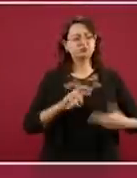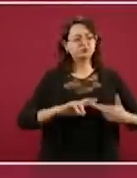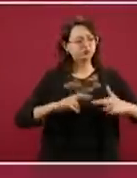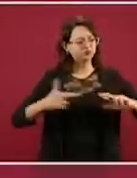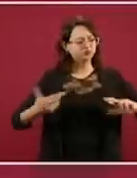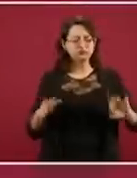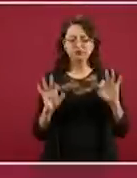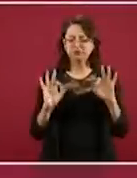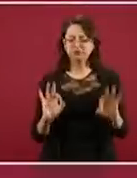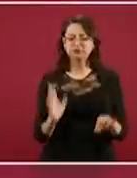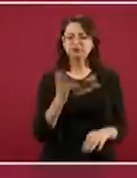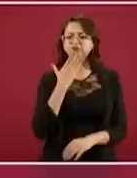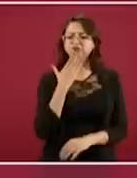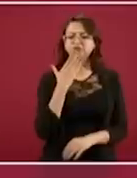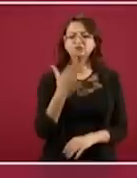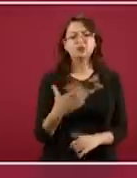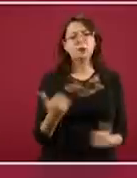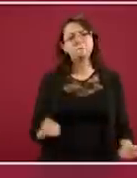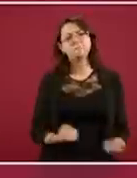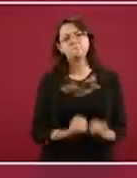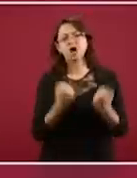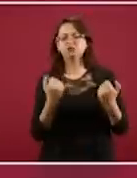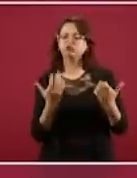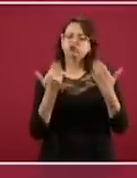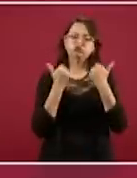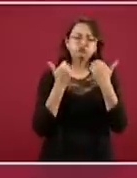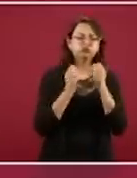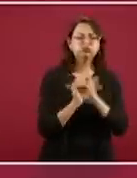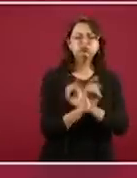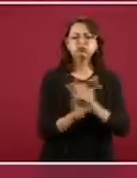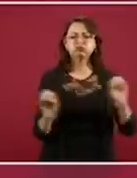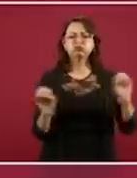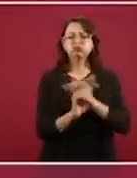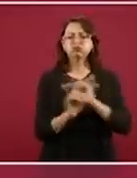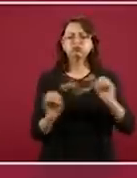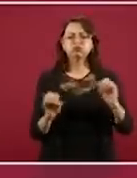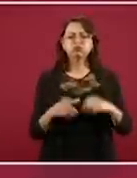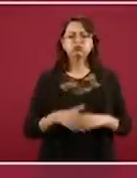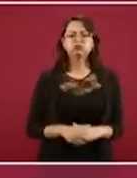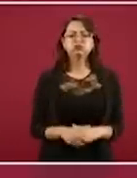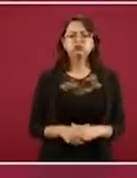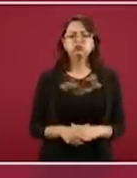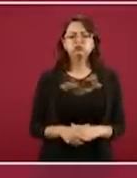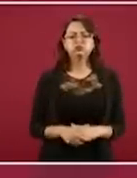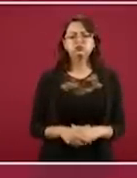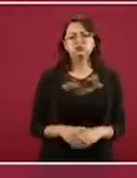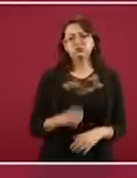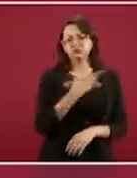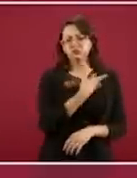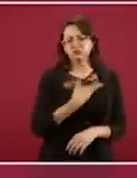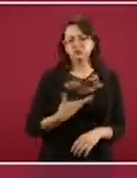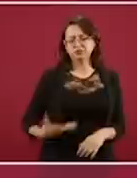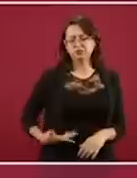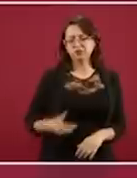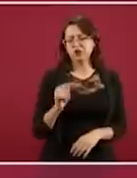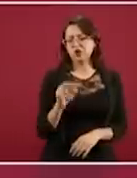no hay confrontación con el gobierno del presidente Donald